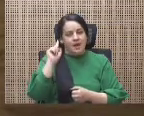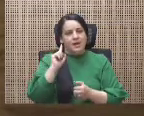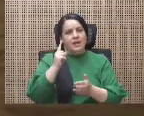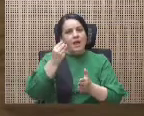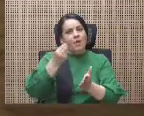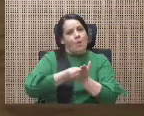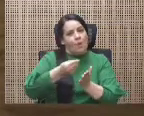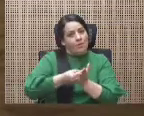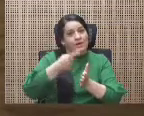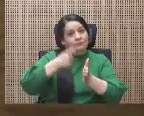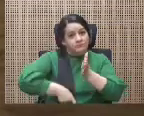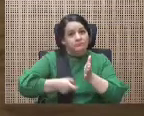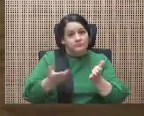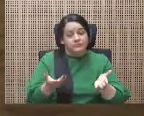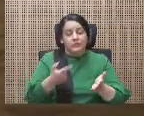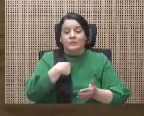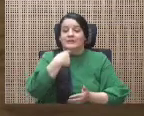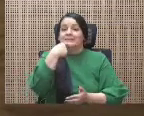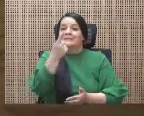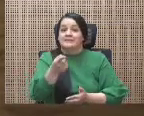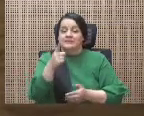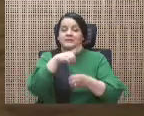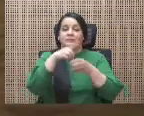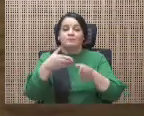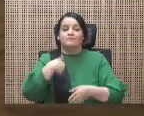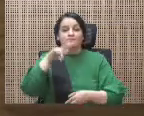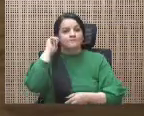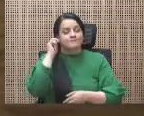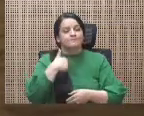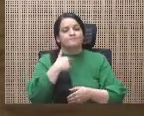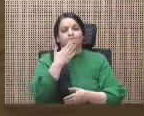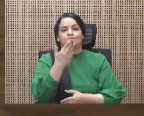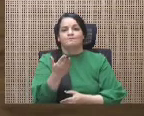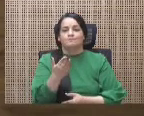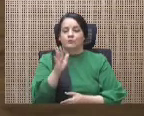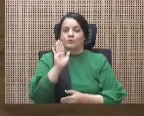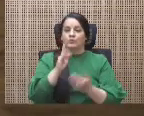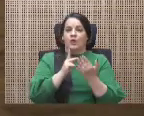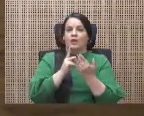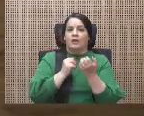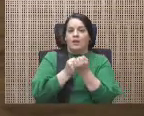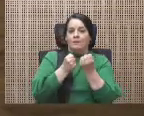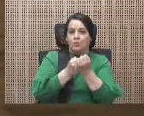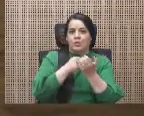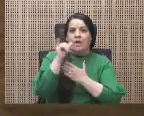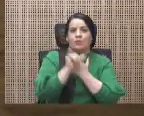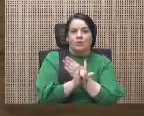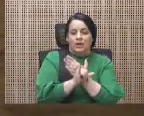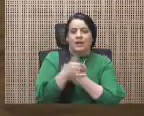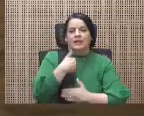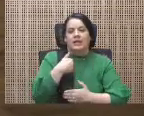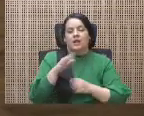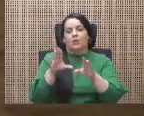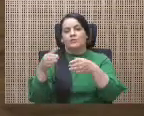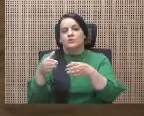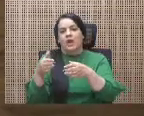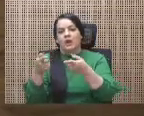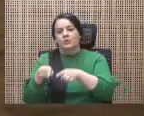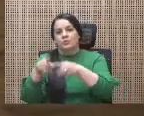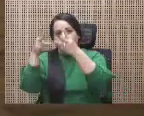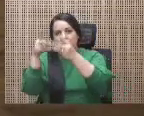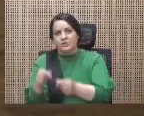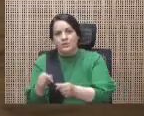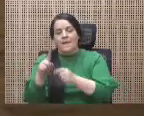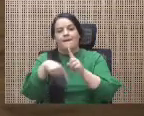Decir, diputadas y diputados, que yo agradezco el apoyo que ha recibido este proyecto en su camino, tanto en la Comisión de Asuntos Hacendarios como en la votación en primer debate para